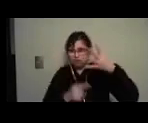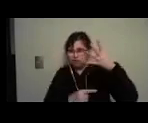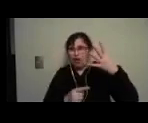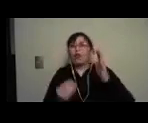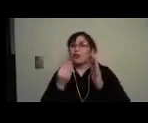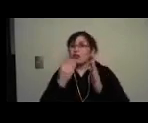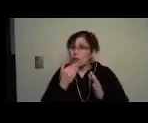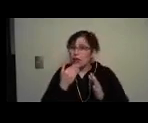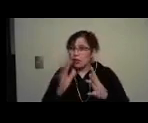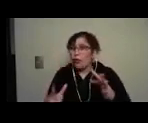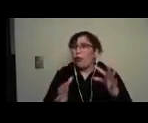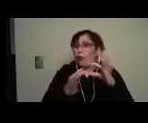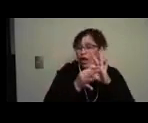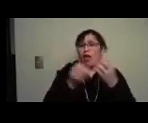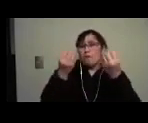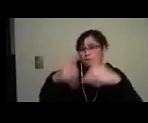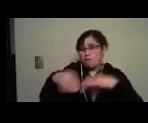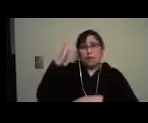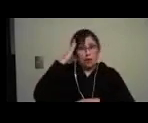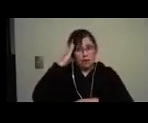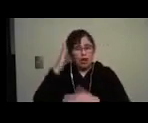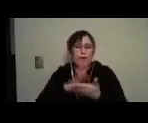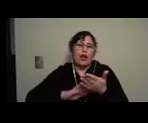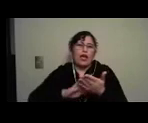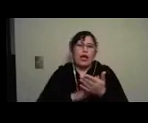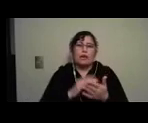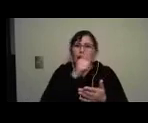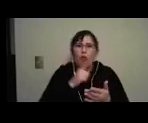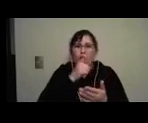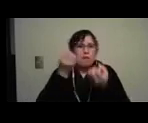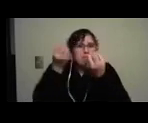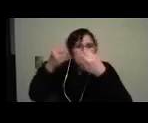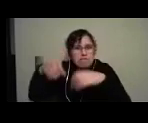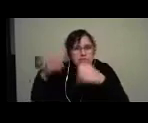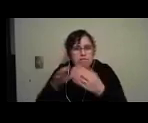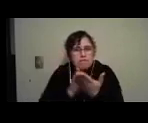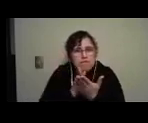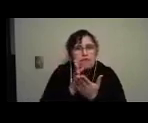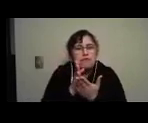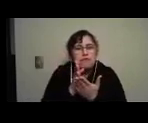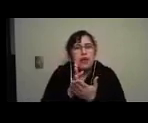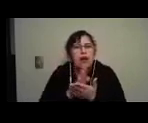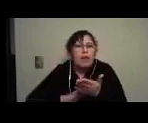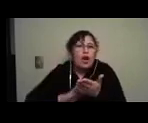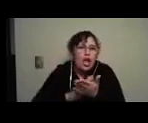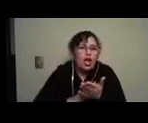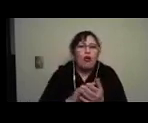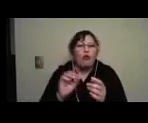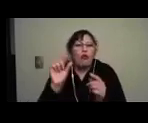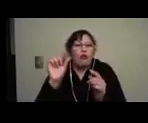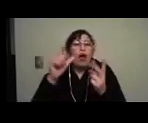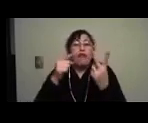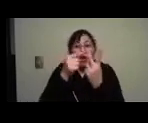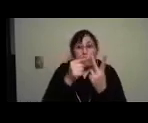pérdida de memoria, ¿cierto? Que tienen que ver con la pérdida del lenguaje, el lenguaje se comienza a poner un poco más empobrecido,